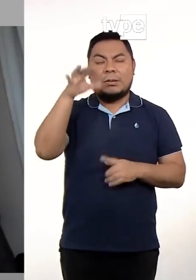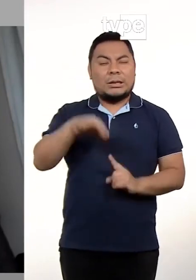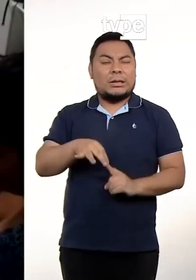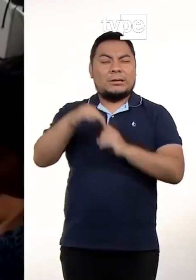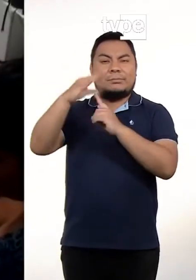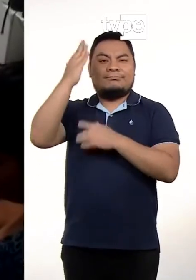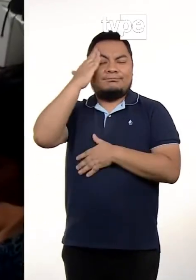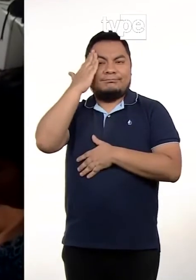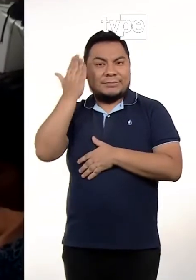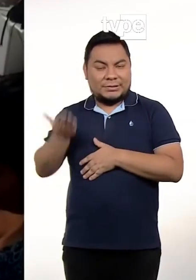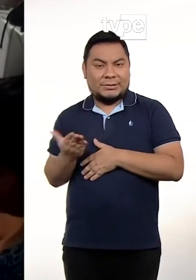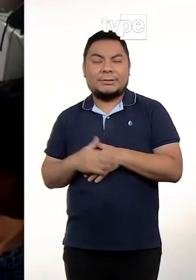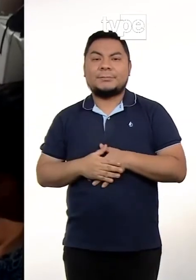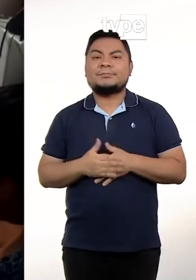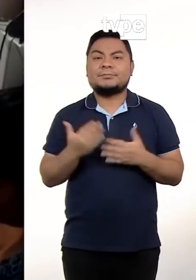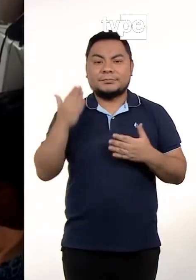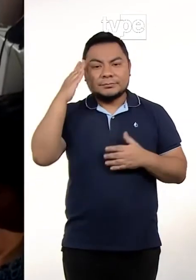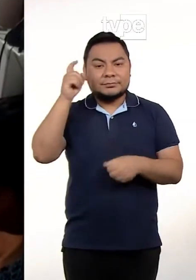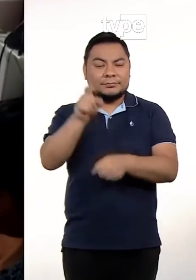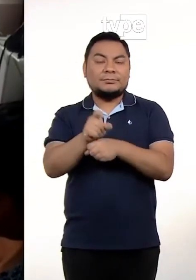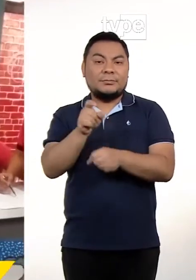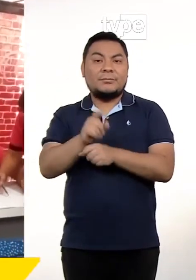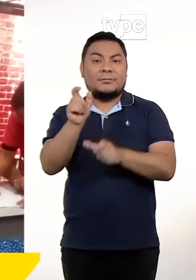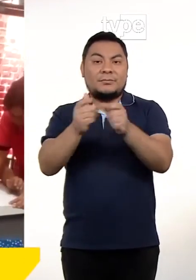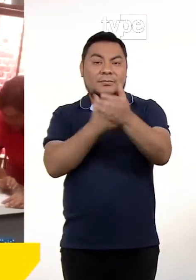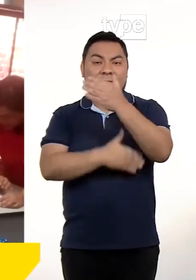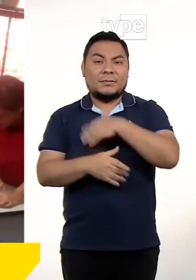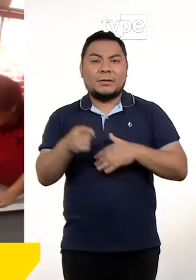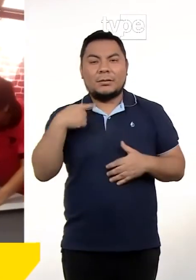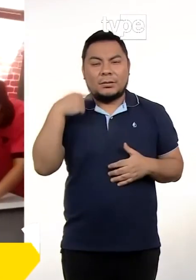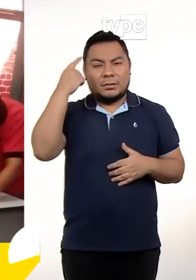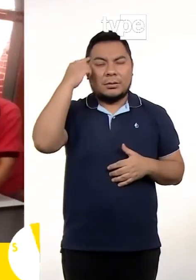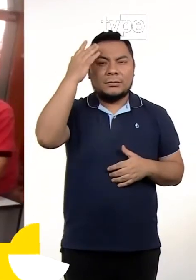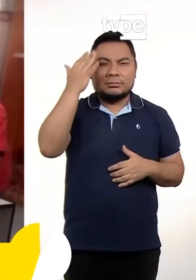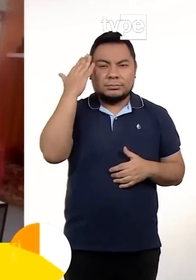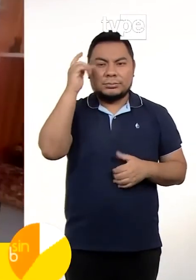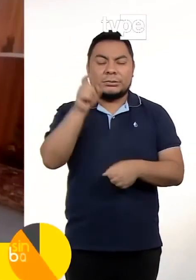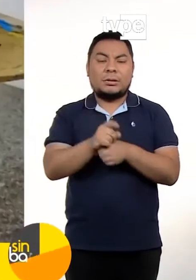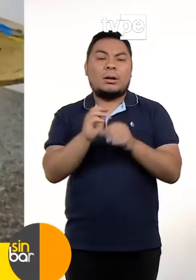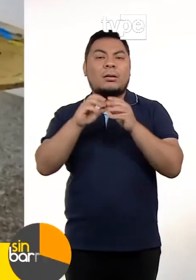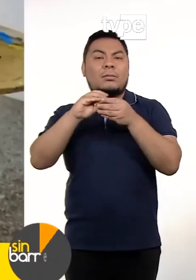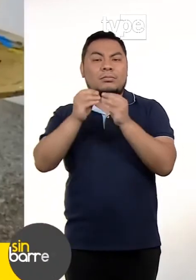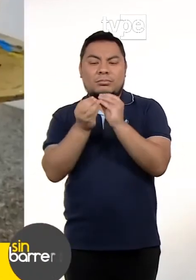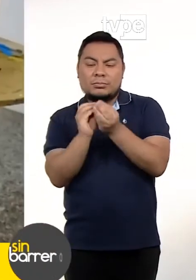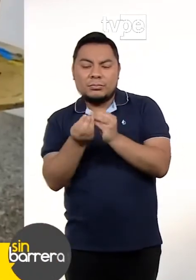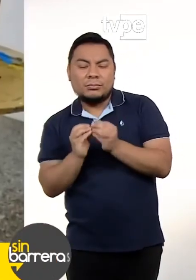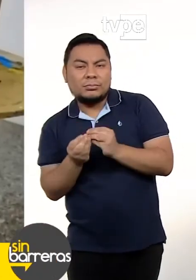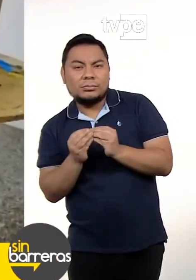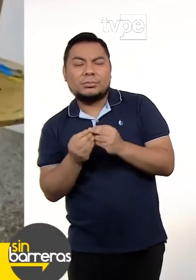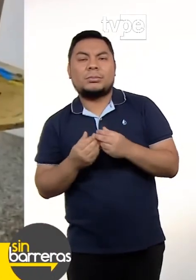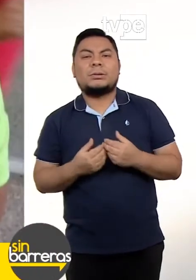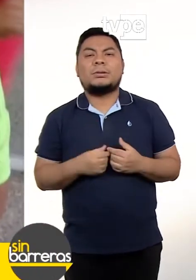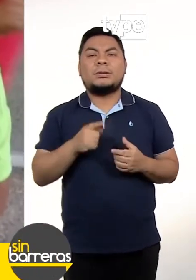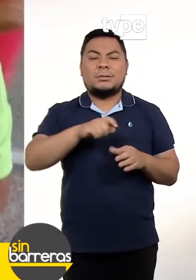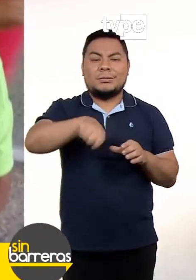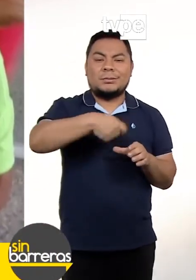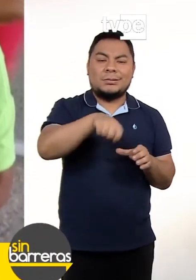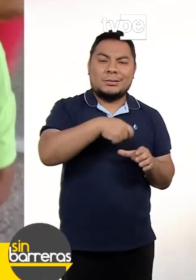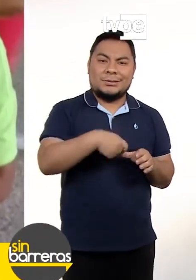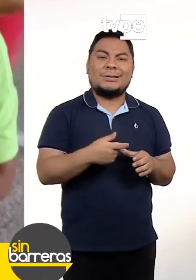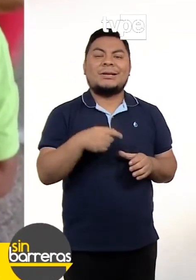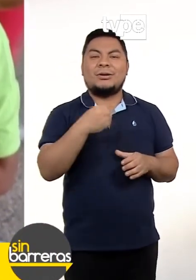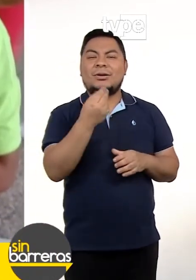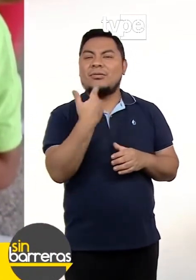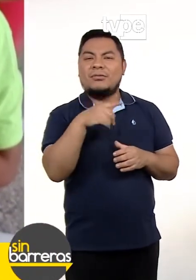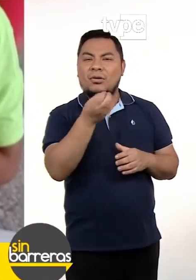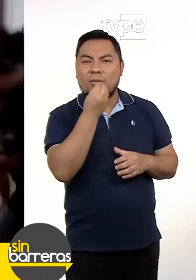docentes especializados donde hacen desarrollo cognitivo, manualidades, mini chef,